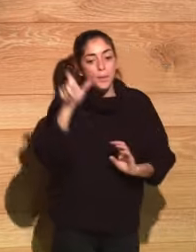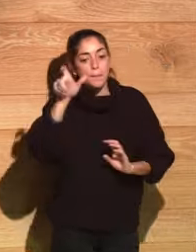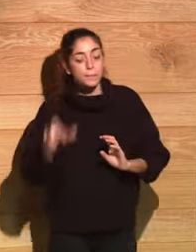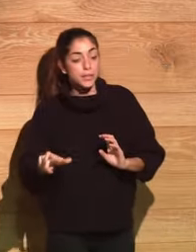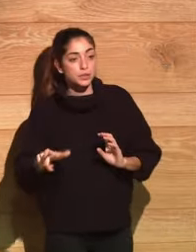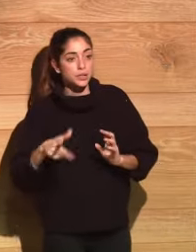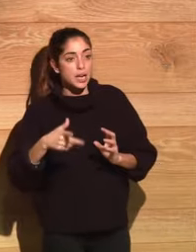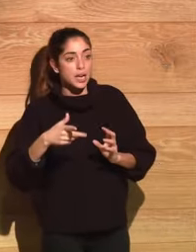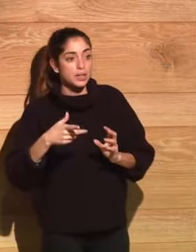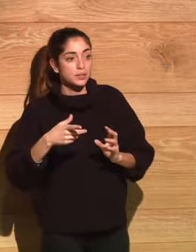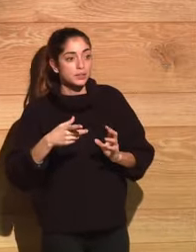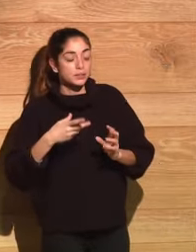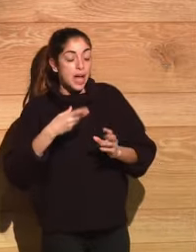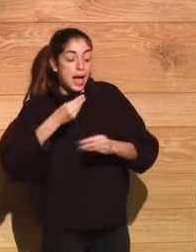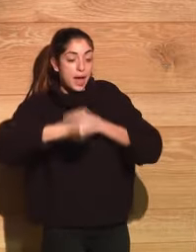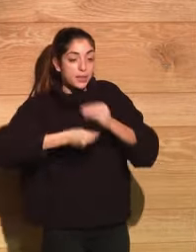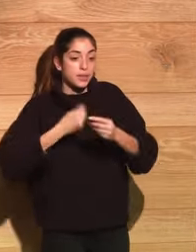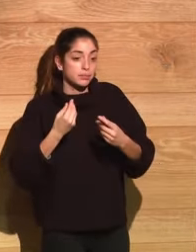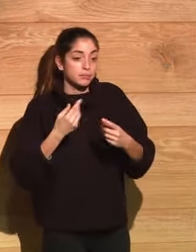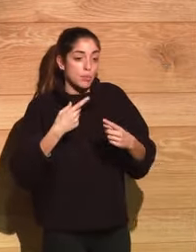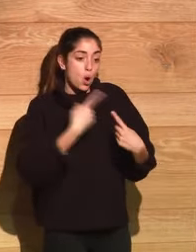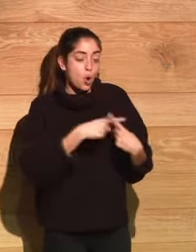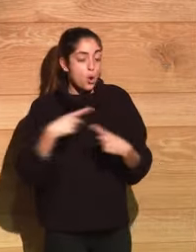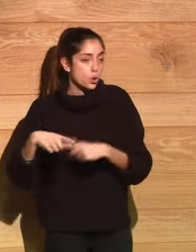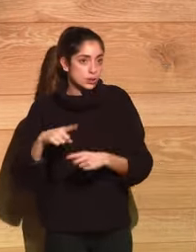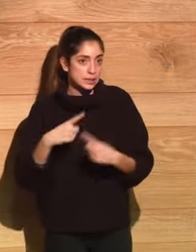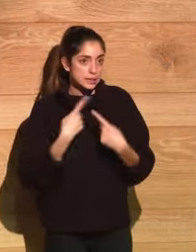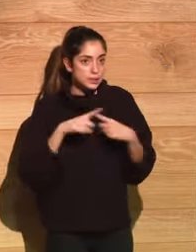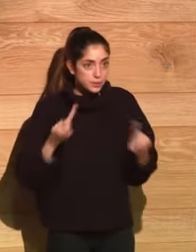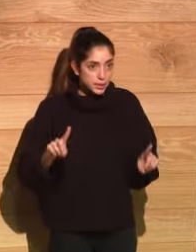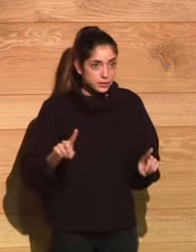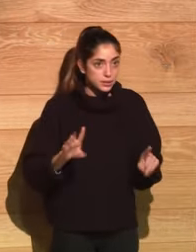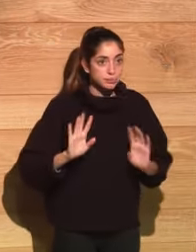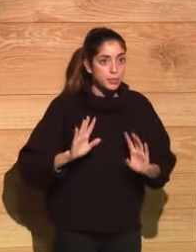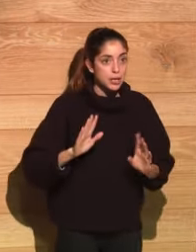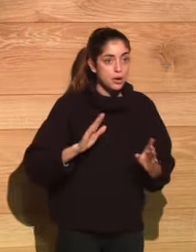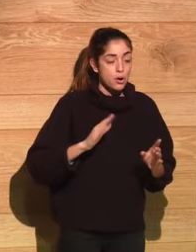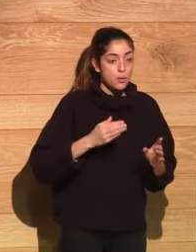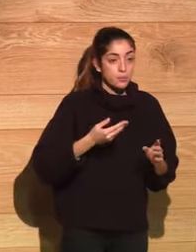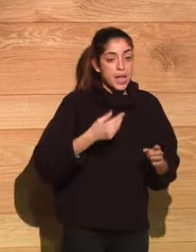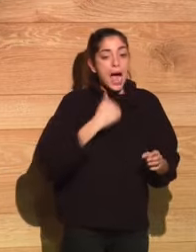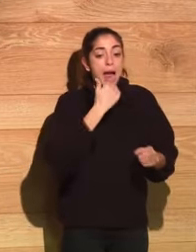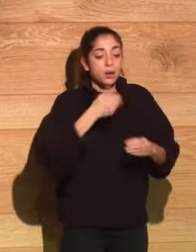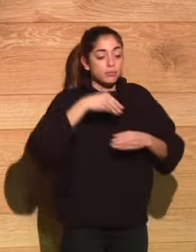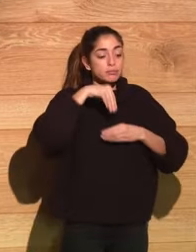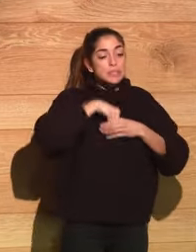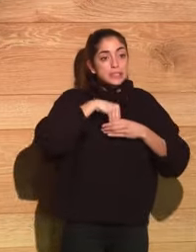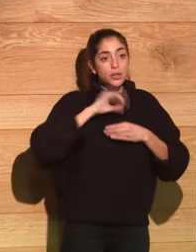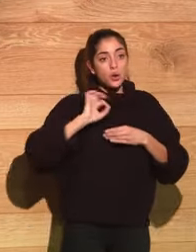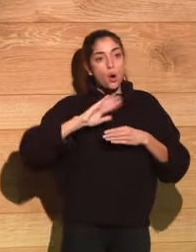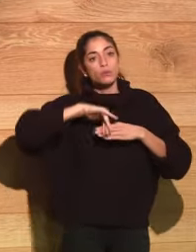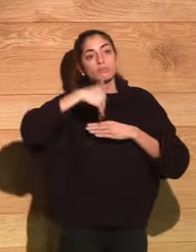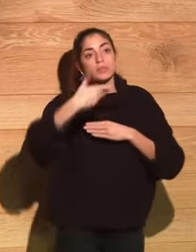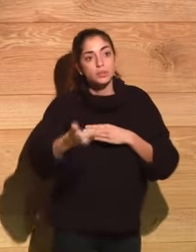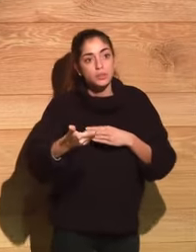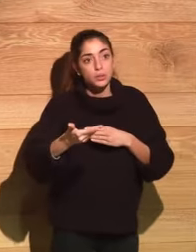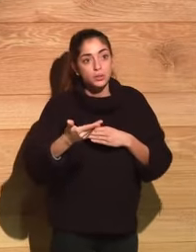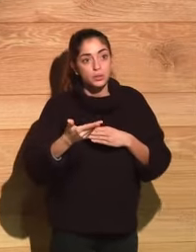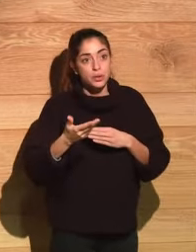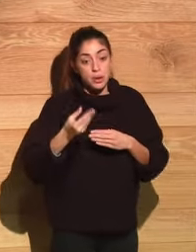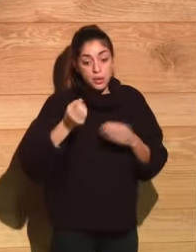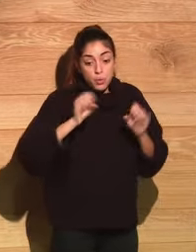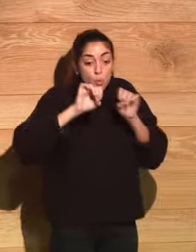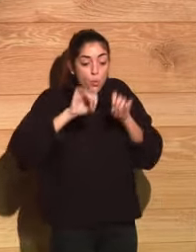interior y exterior, de que la realidad es interior, pero también es exterior, es lo que Rosa Chacel trató de introducir en su literatura. Lo mismo